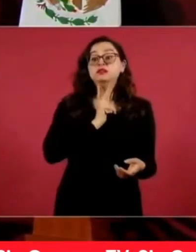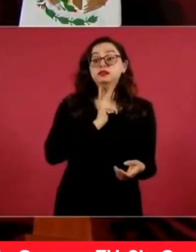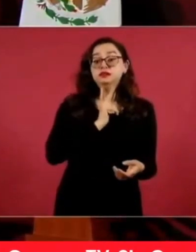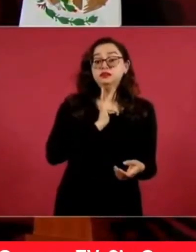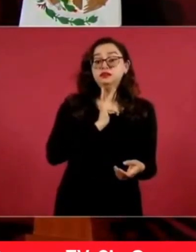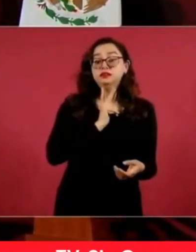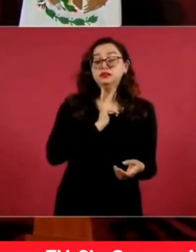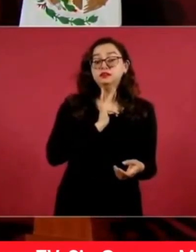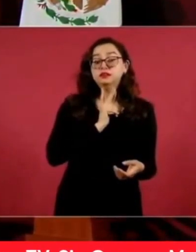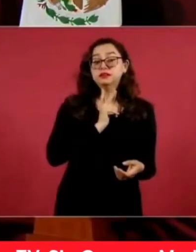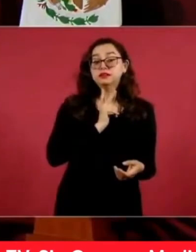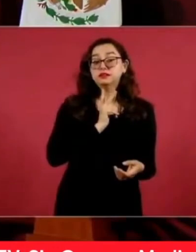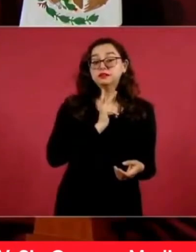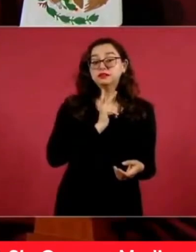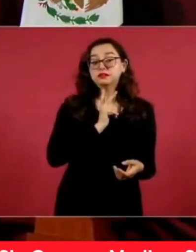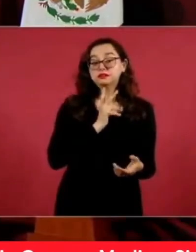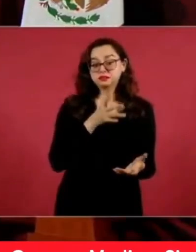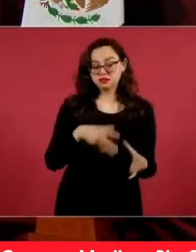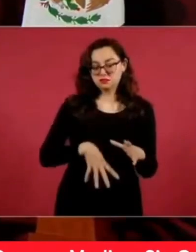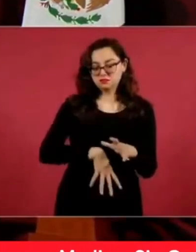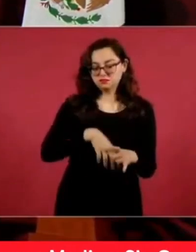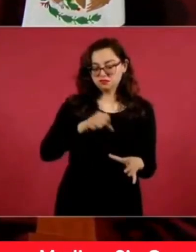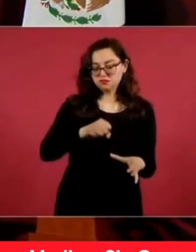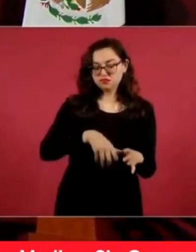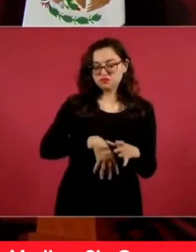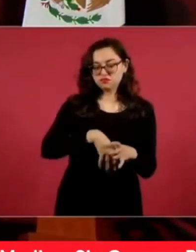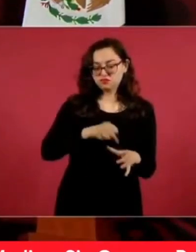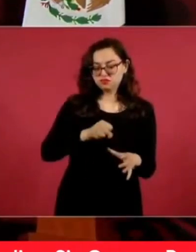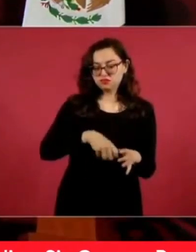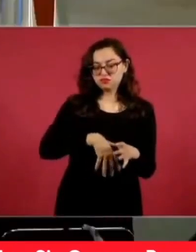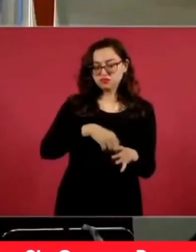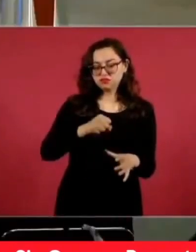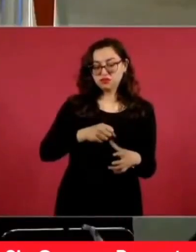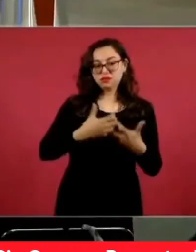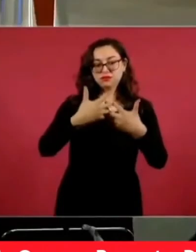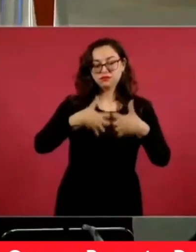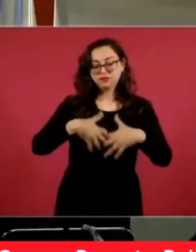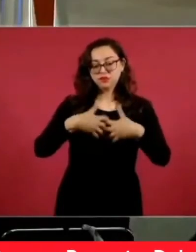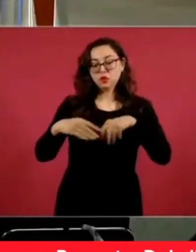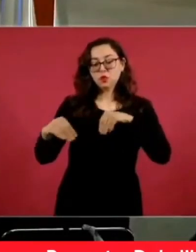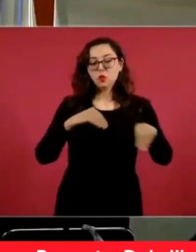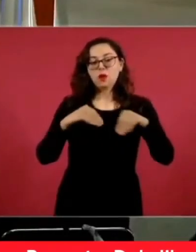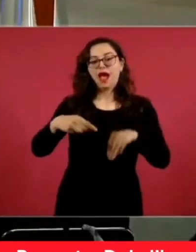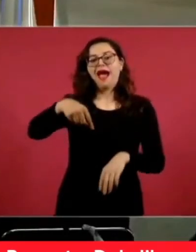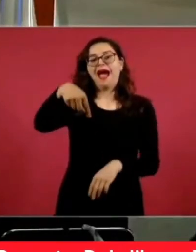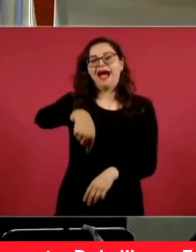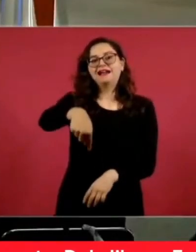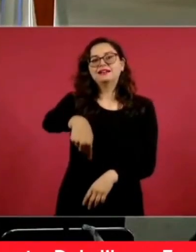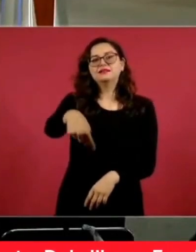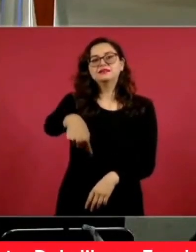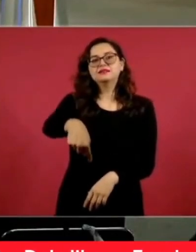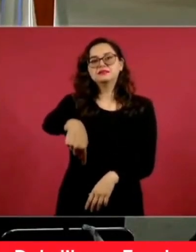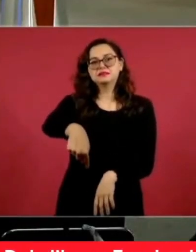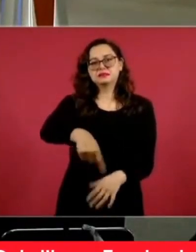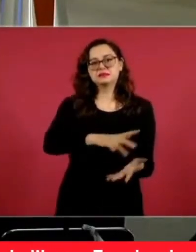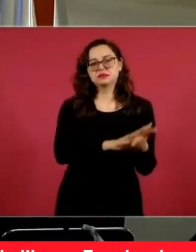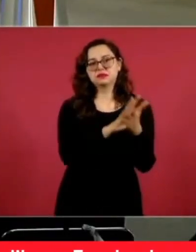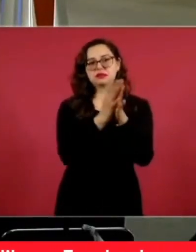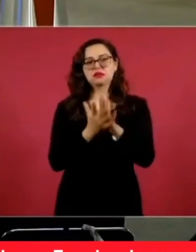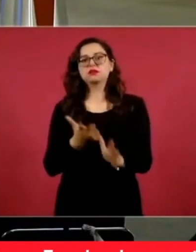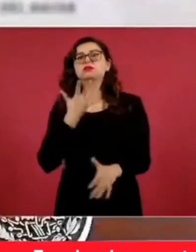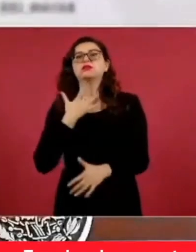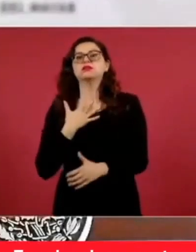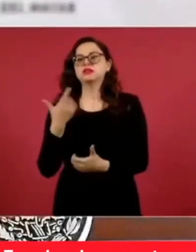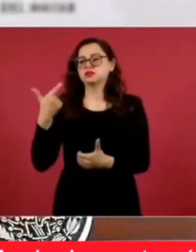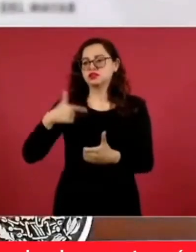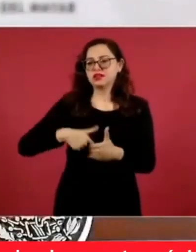petróleo que se extrae, se procesa en México, se le da valor agregado en México a nuestra materia